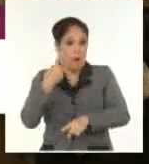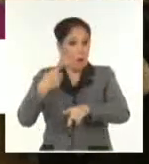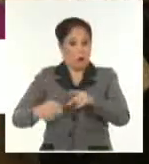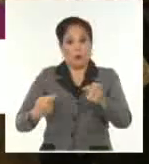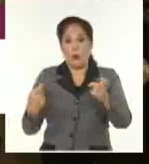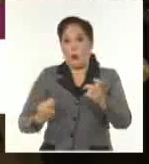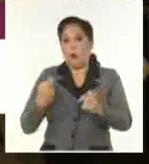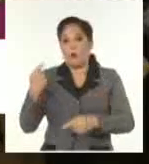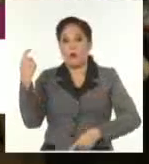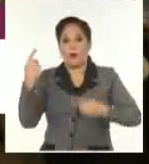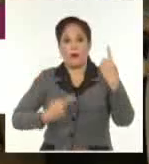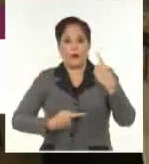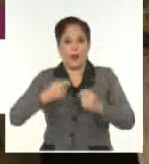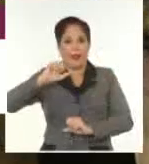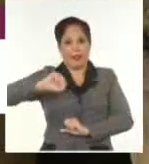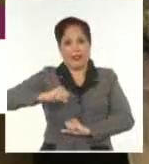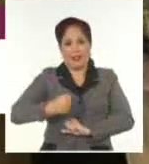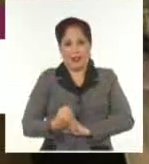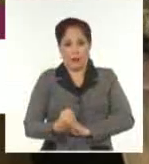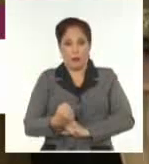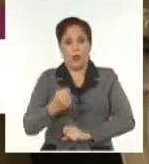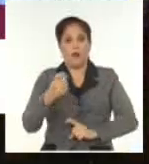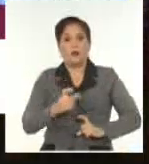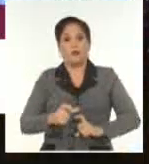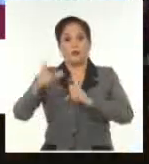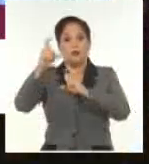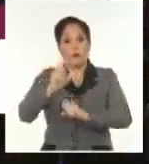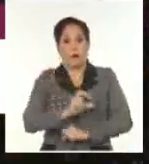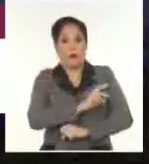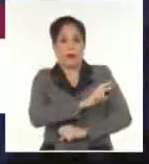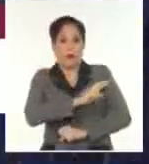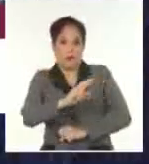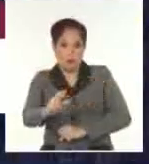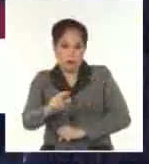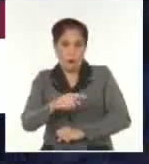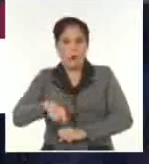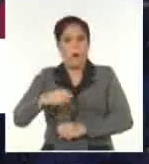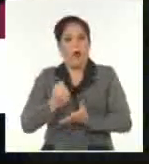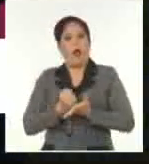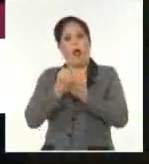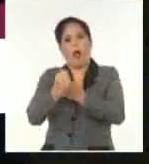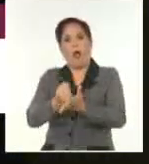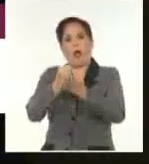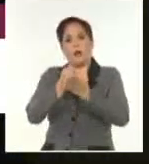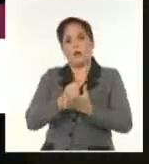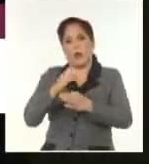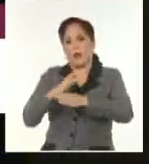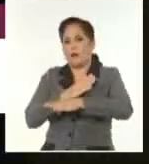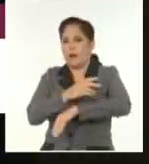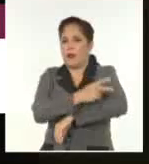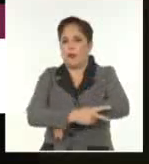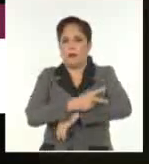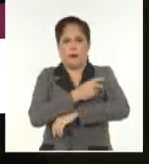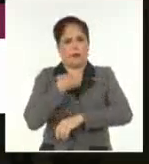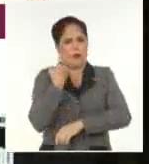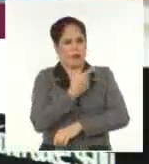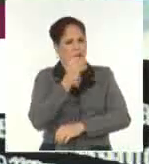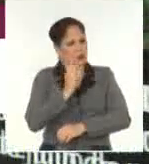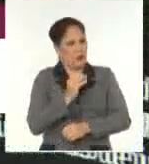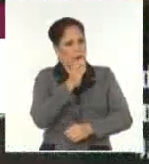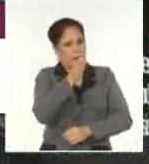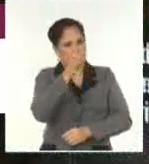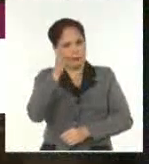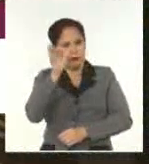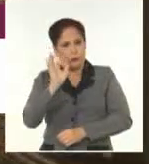contra la dictadura, el triunfo de la revolución y la solidaridad de Cuba con otros países.